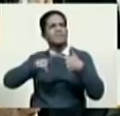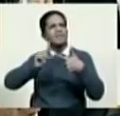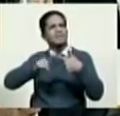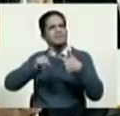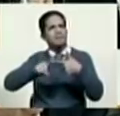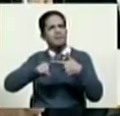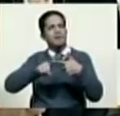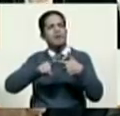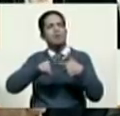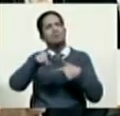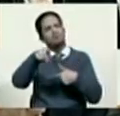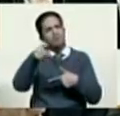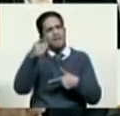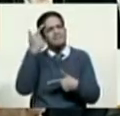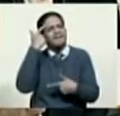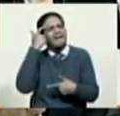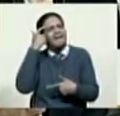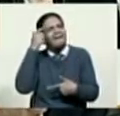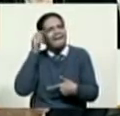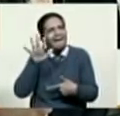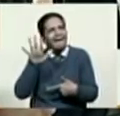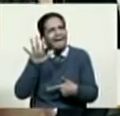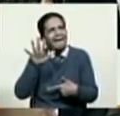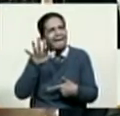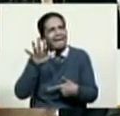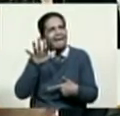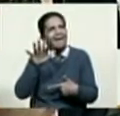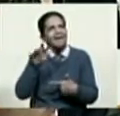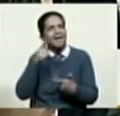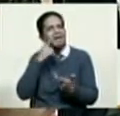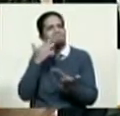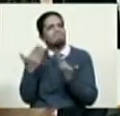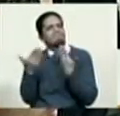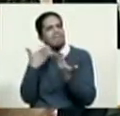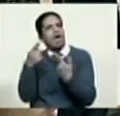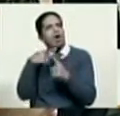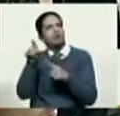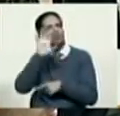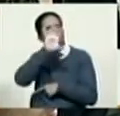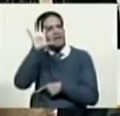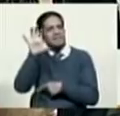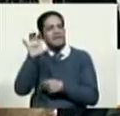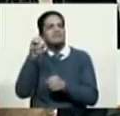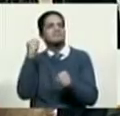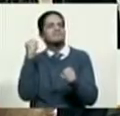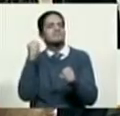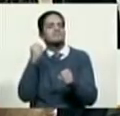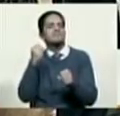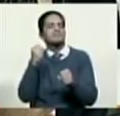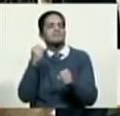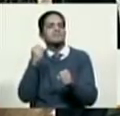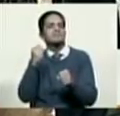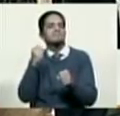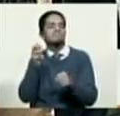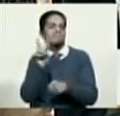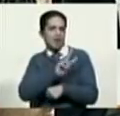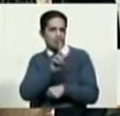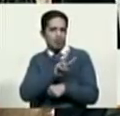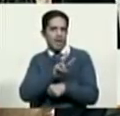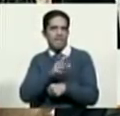cree que la política exterior venezolana está trabajando para llamar a